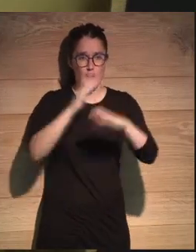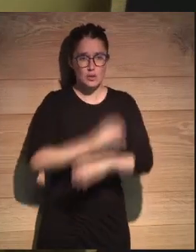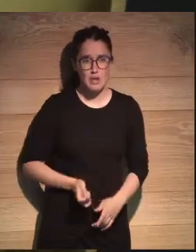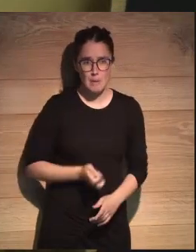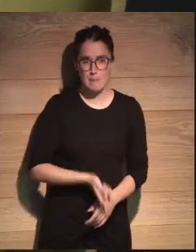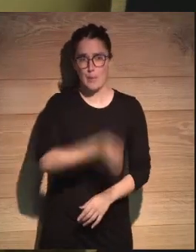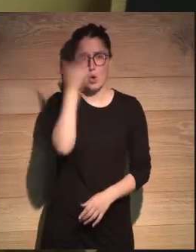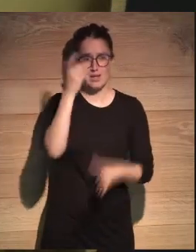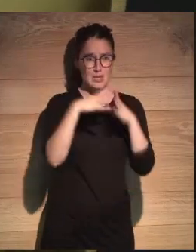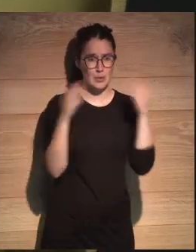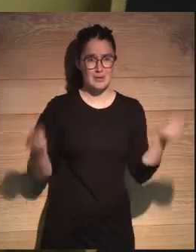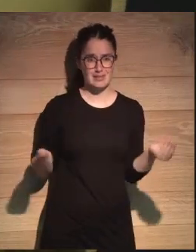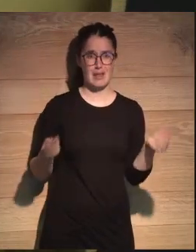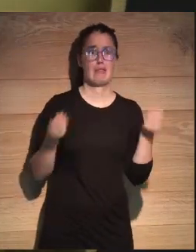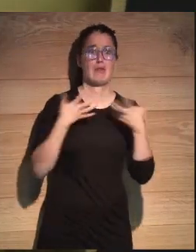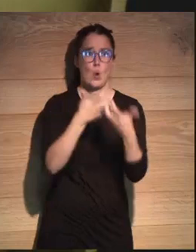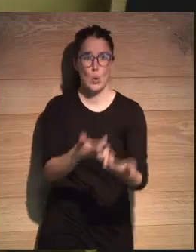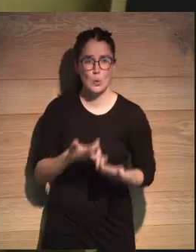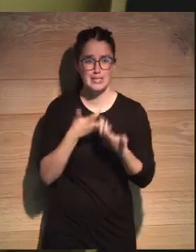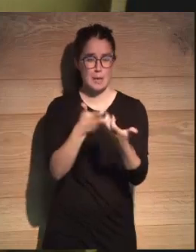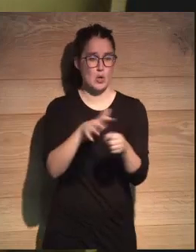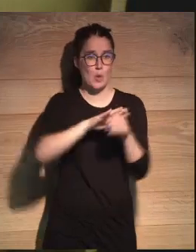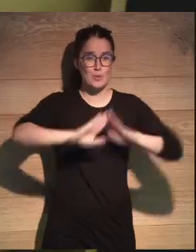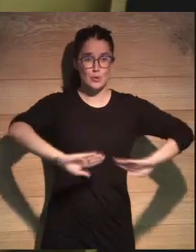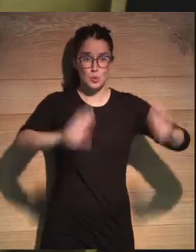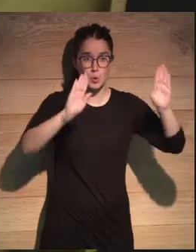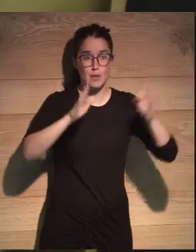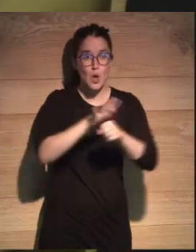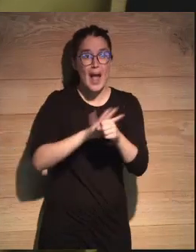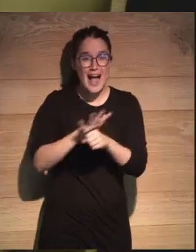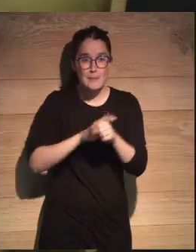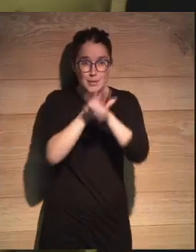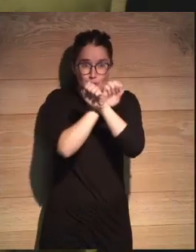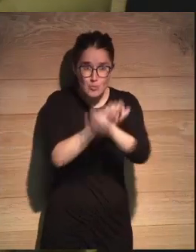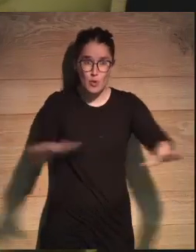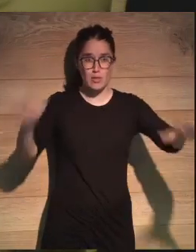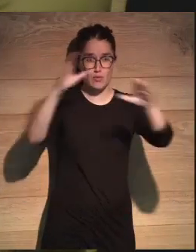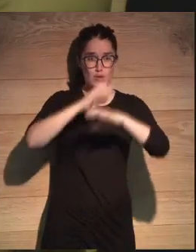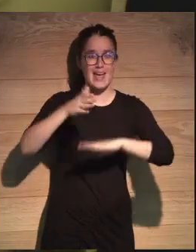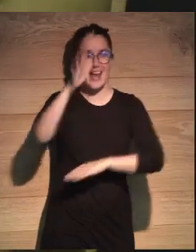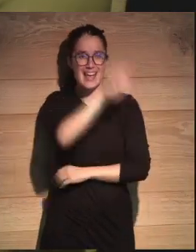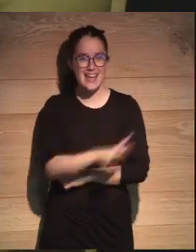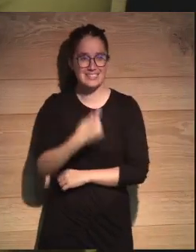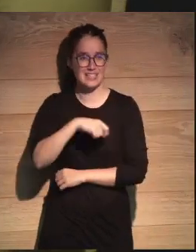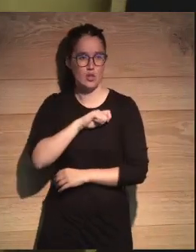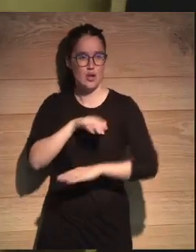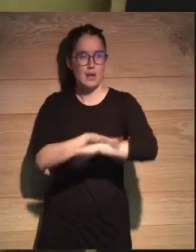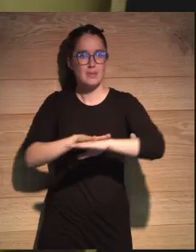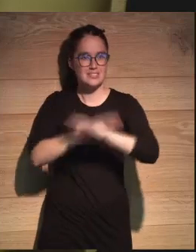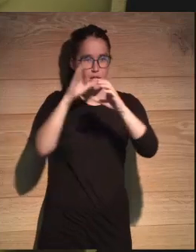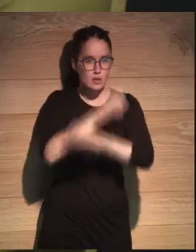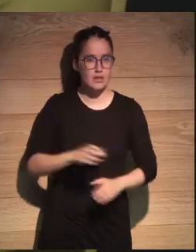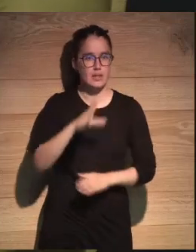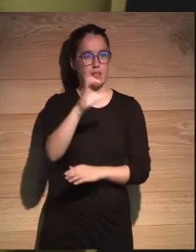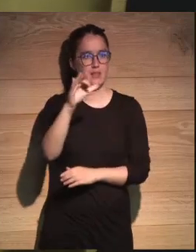ahí. La universidad está pegando sus batallas, pero en su ámbito. Pero el ámbito de la gran divulgación, el Estado, lo siento, el Ministerio de Ciencia,